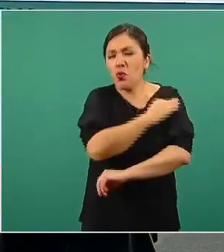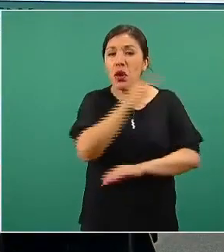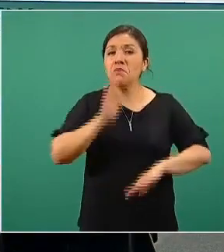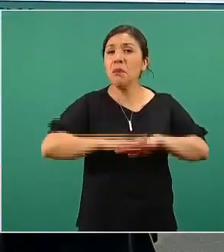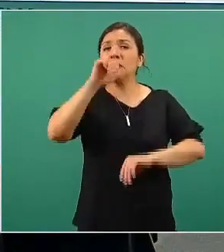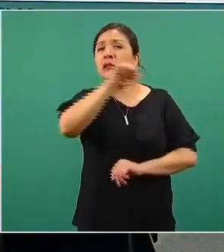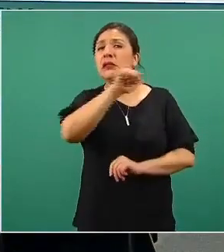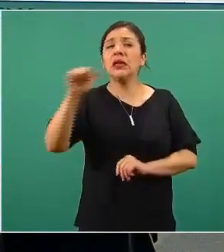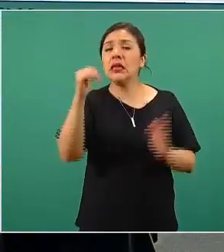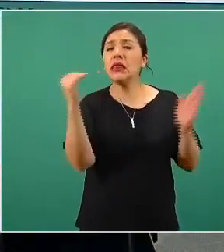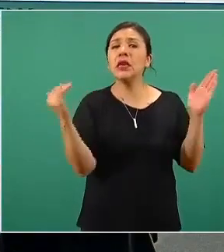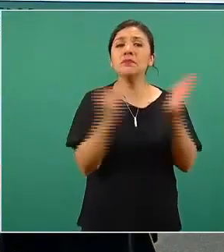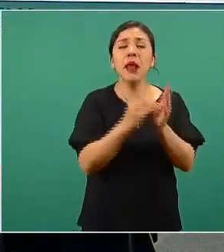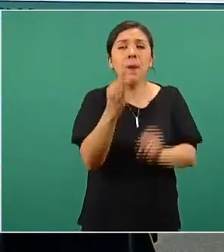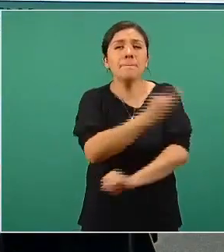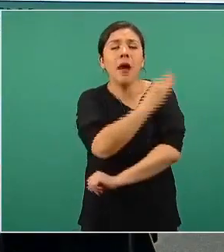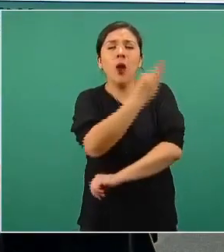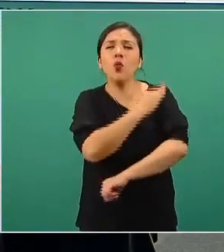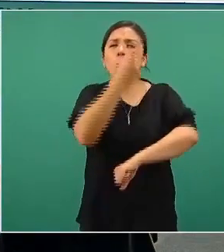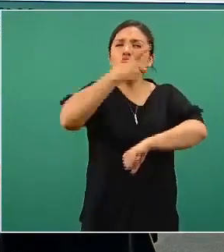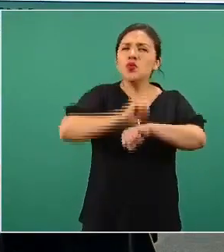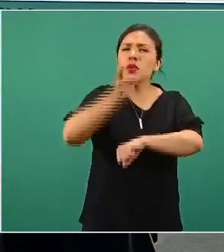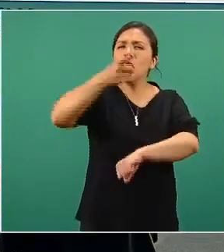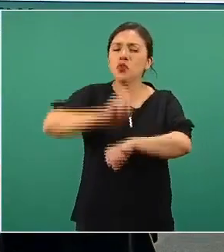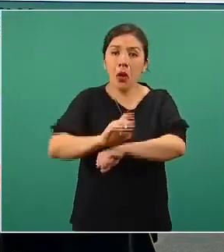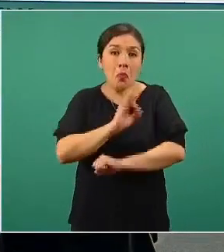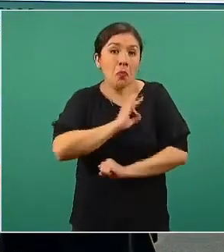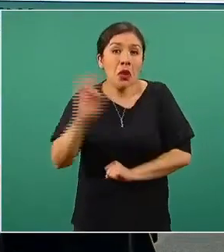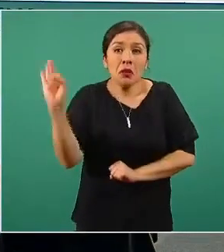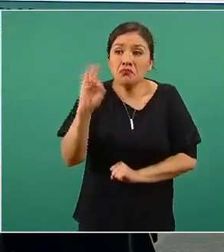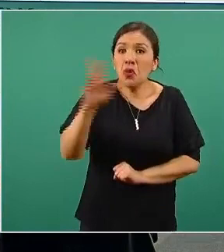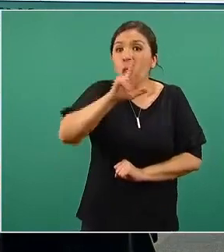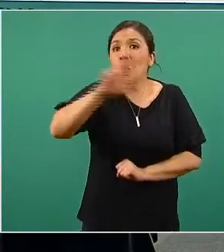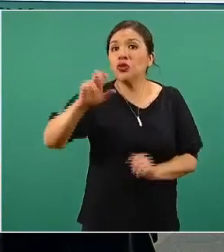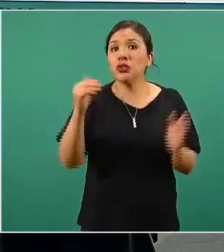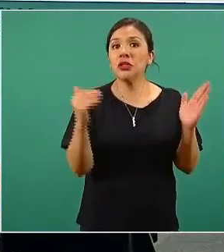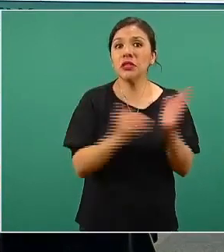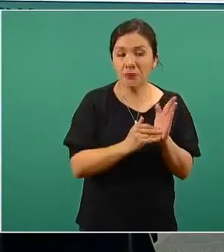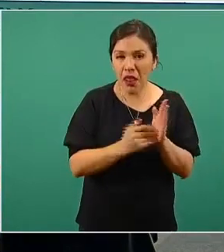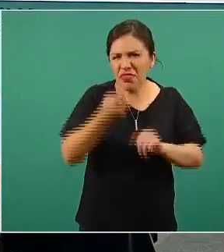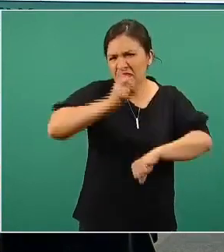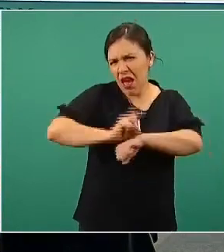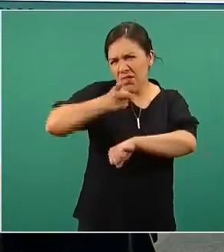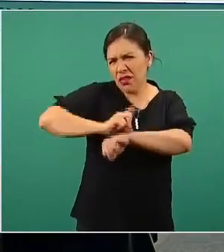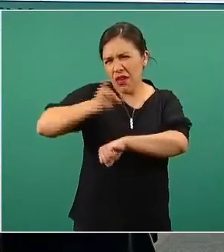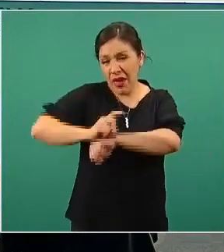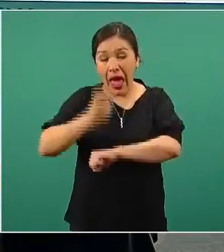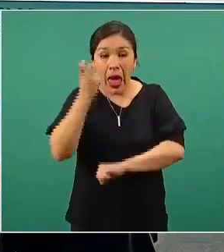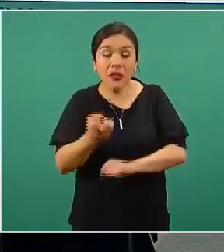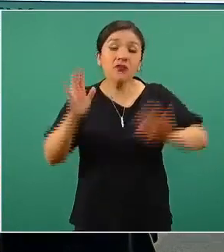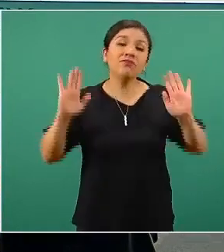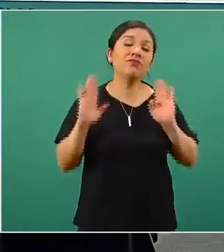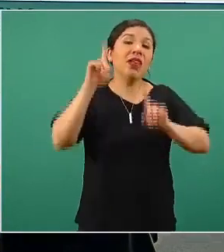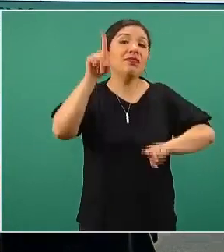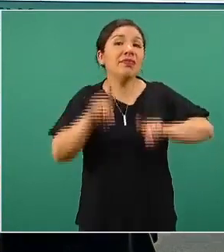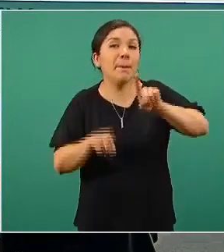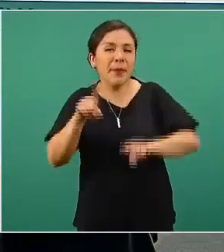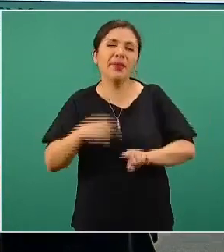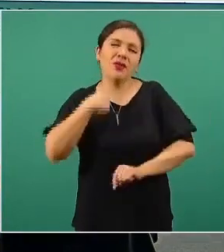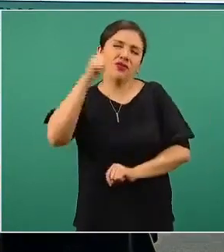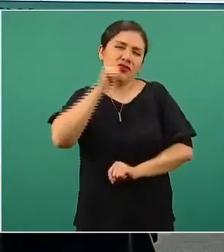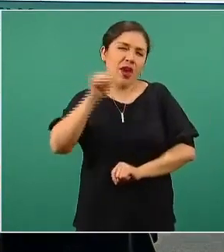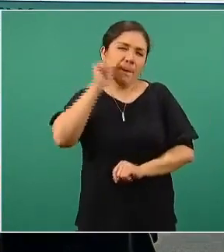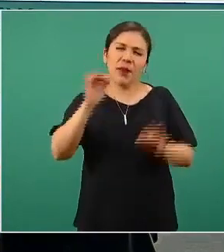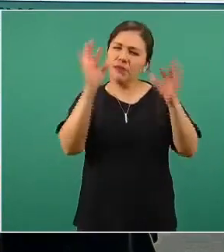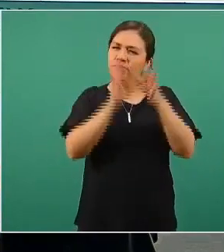de 600,000 dosis diarias, posiblemente 800,000 dosis diarias. Esto dependerá, como hemos declarado